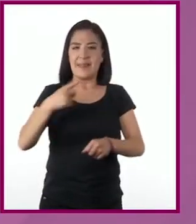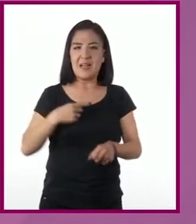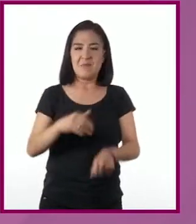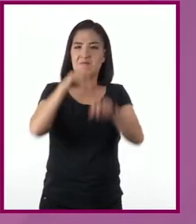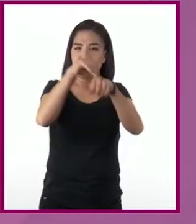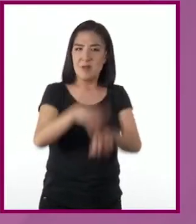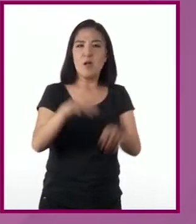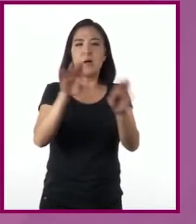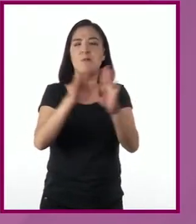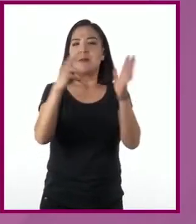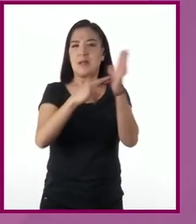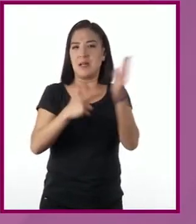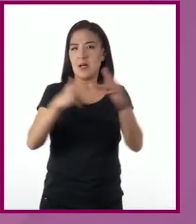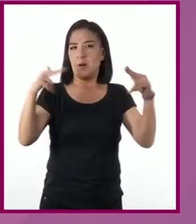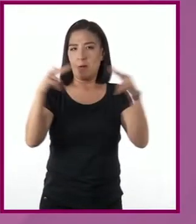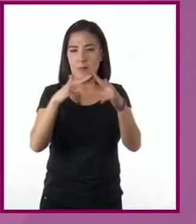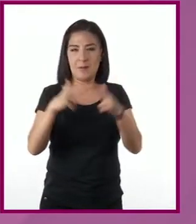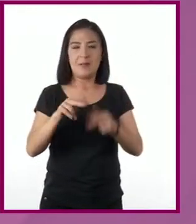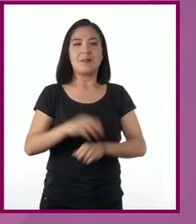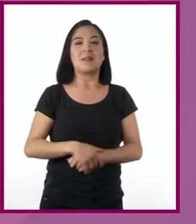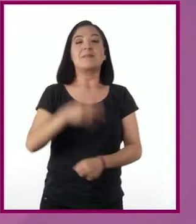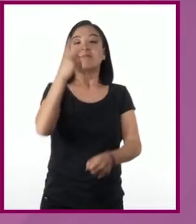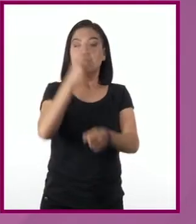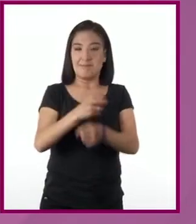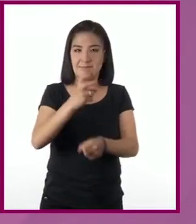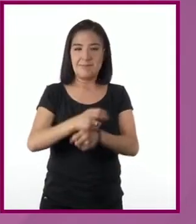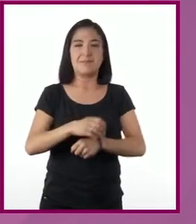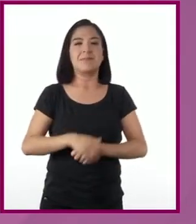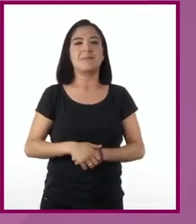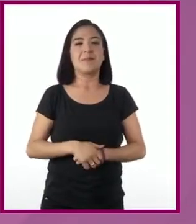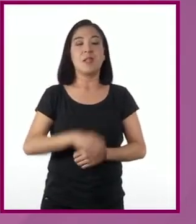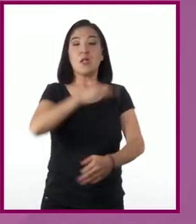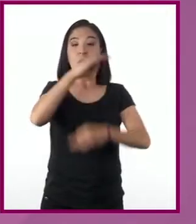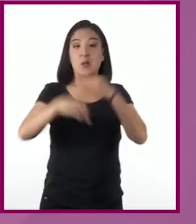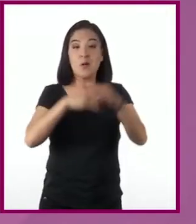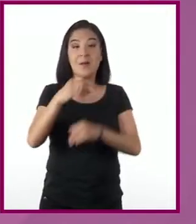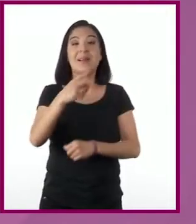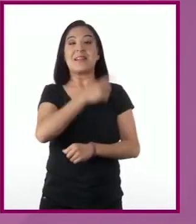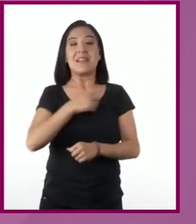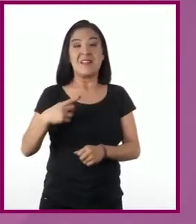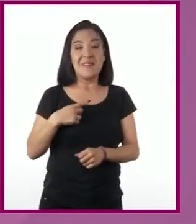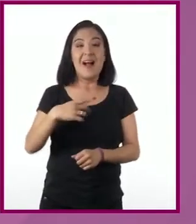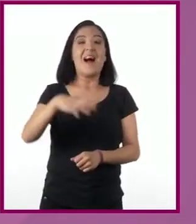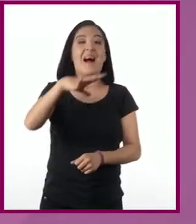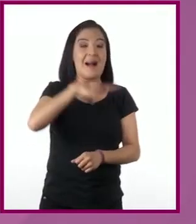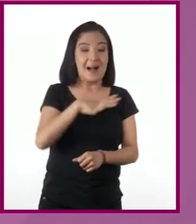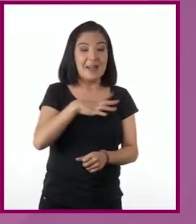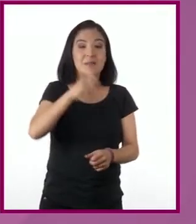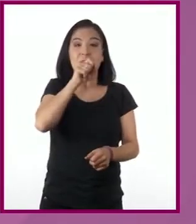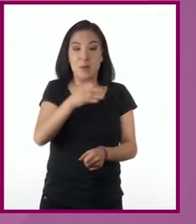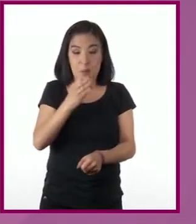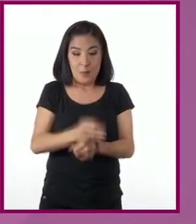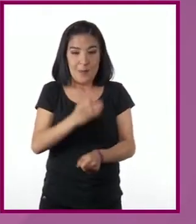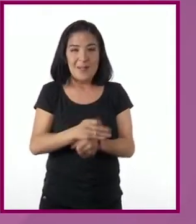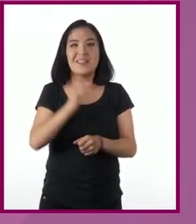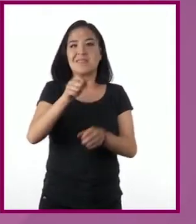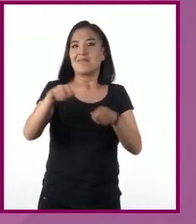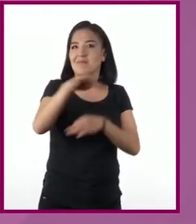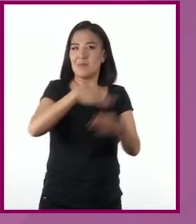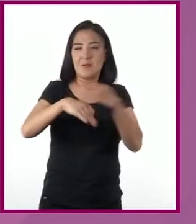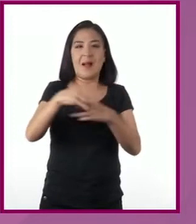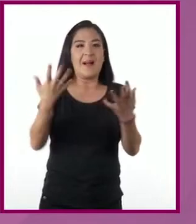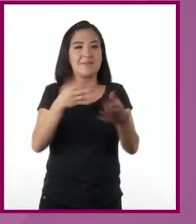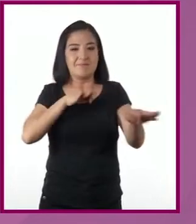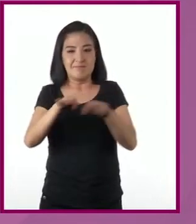las reglas del hogar. 2. Todos deberían tenido la misma carga de trabajo. Nadie